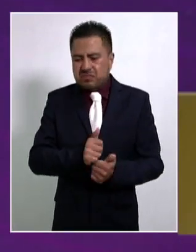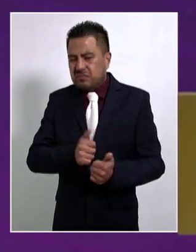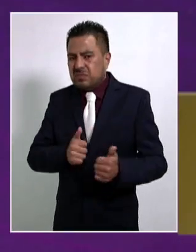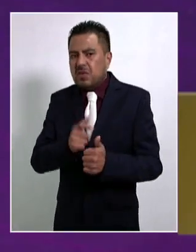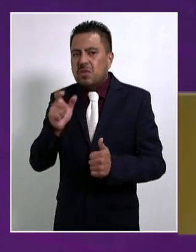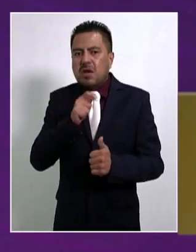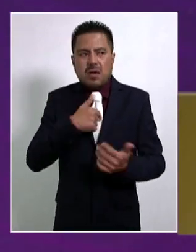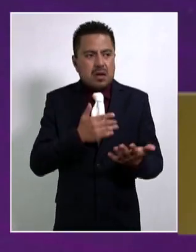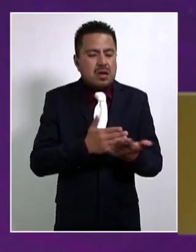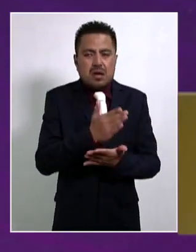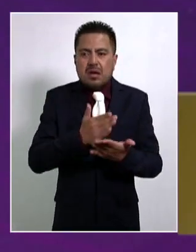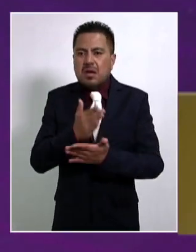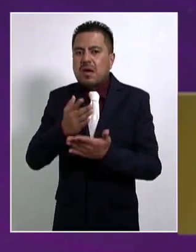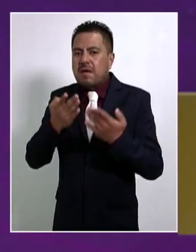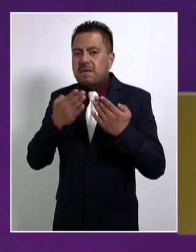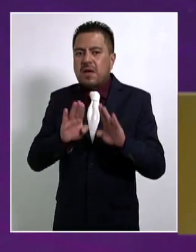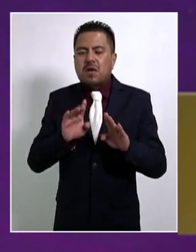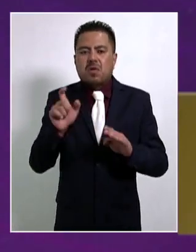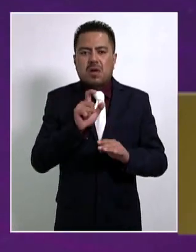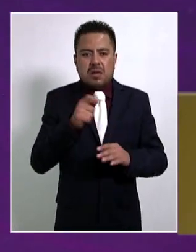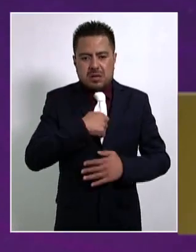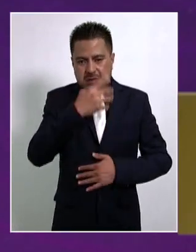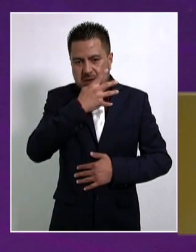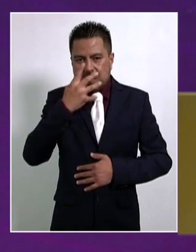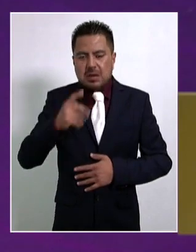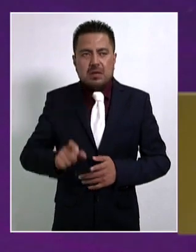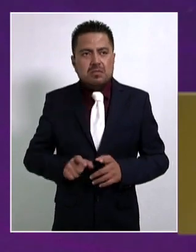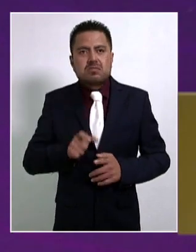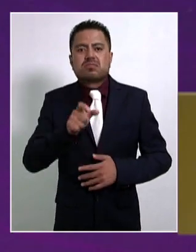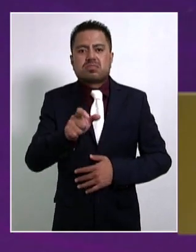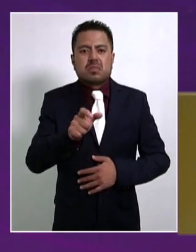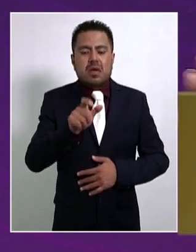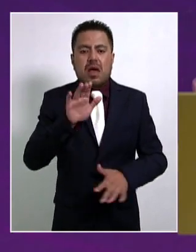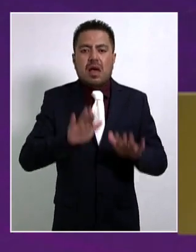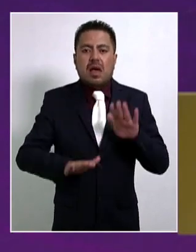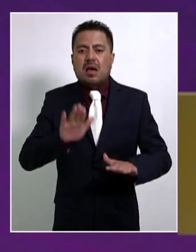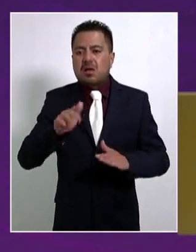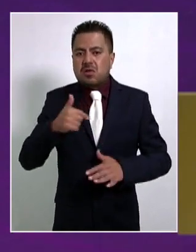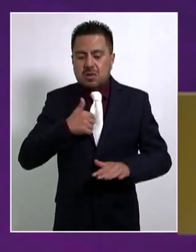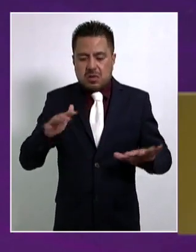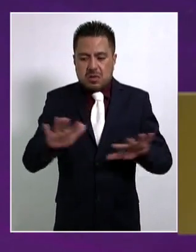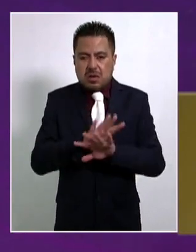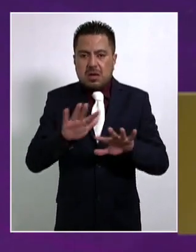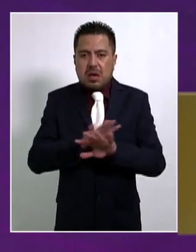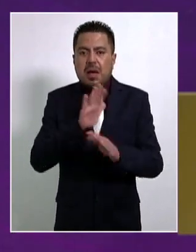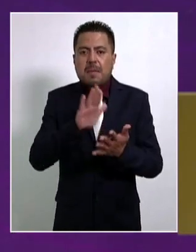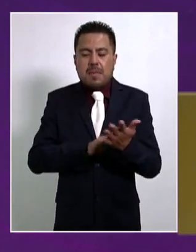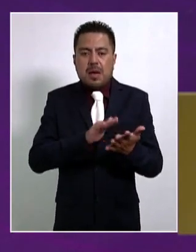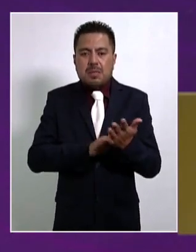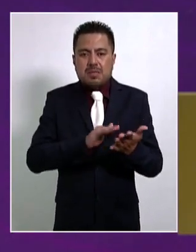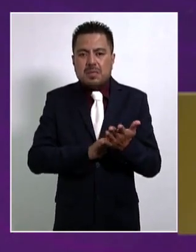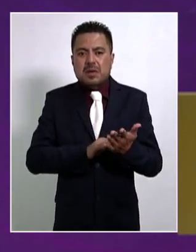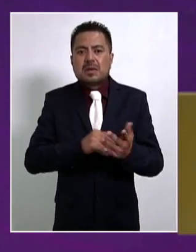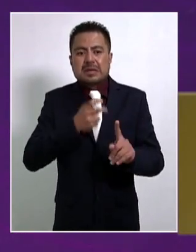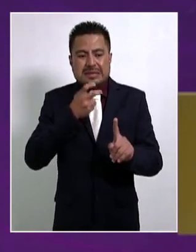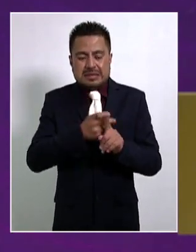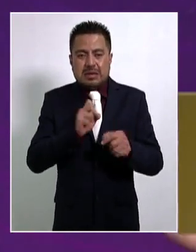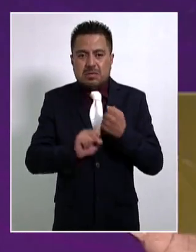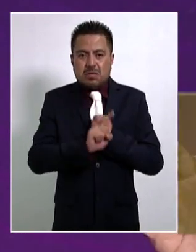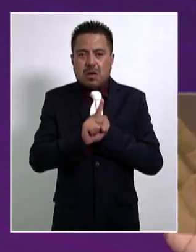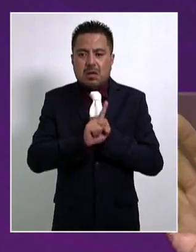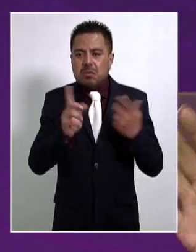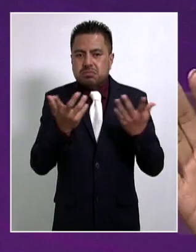al banco, cuando yo tenía que mostrar mi identificación. Una vez que yo cambio mis documentos, ese